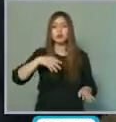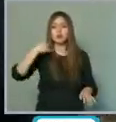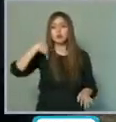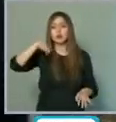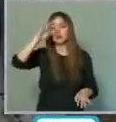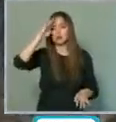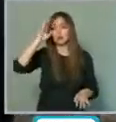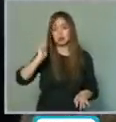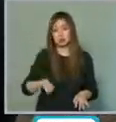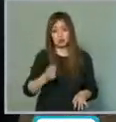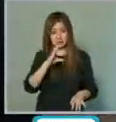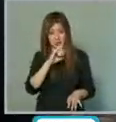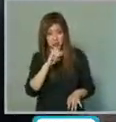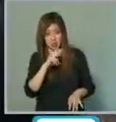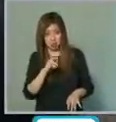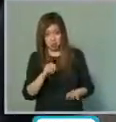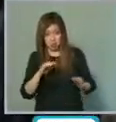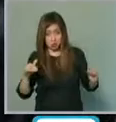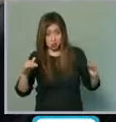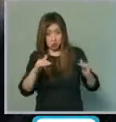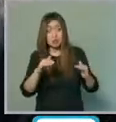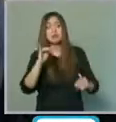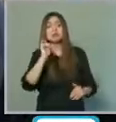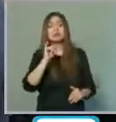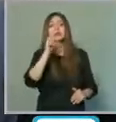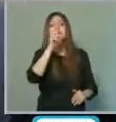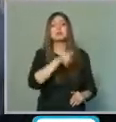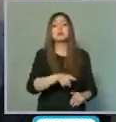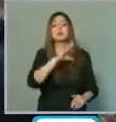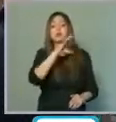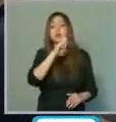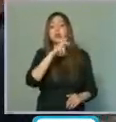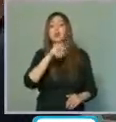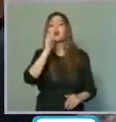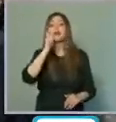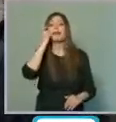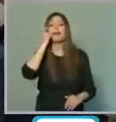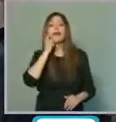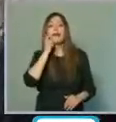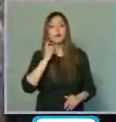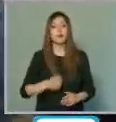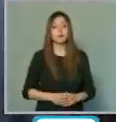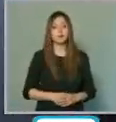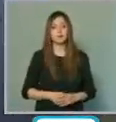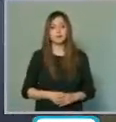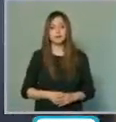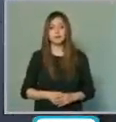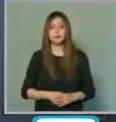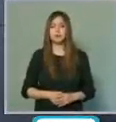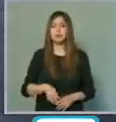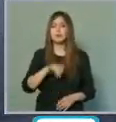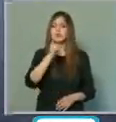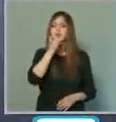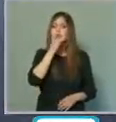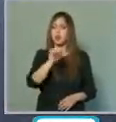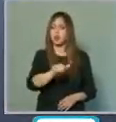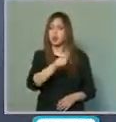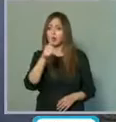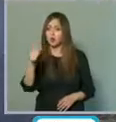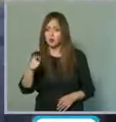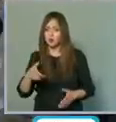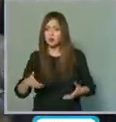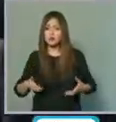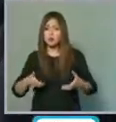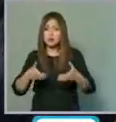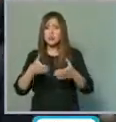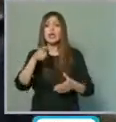del cerro. Pues sí, es la falda del cerro. En realidad esta es la falda del Cerro Guerrero. Ya, ahí hay otra callecita. Sí, y ahí